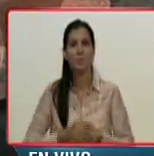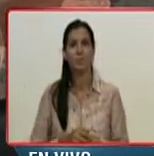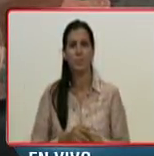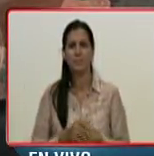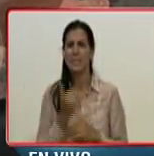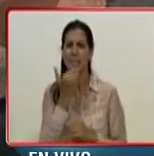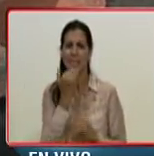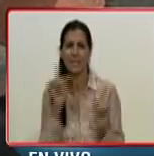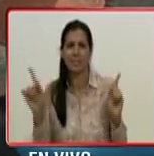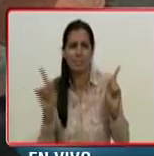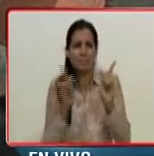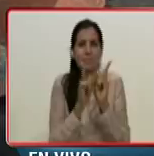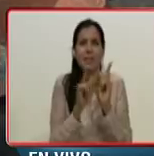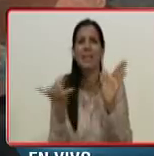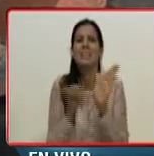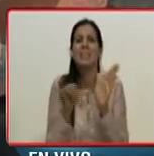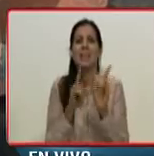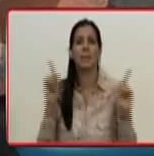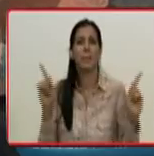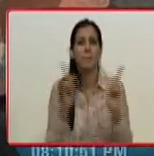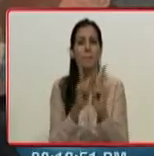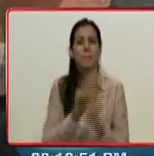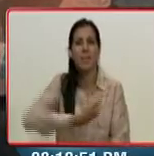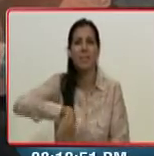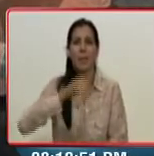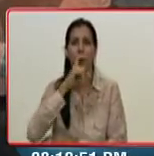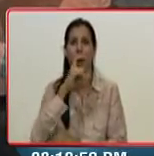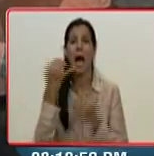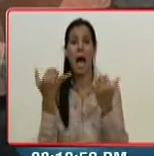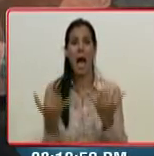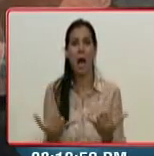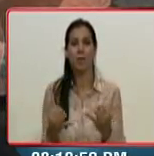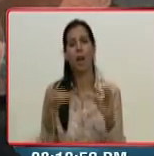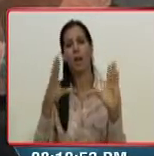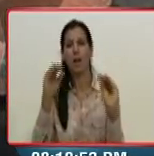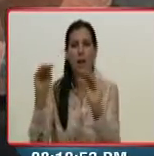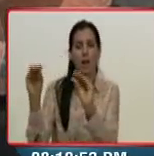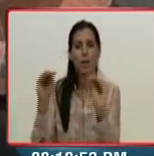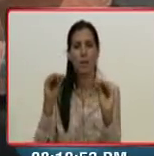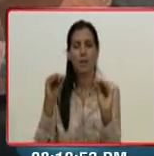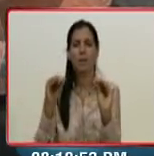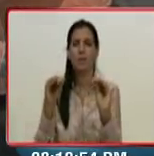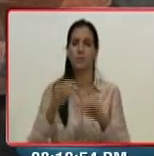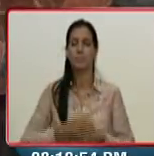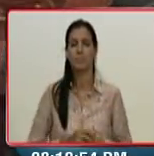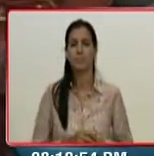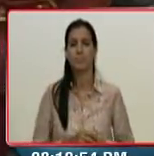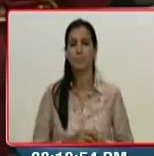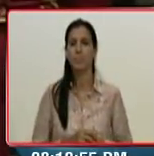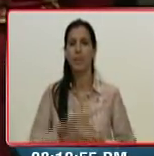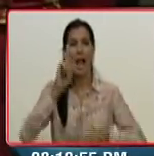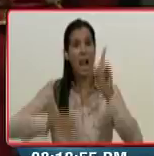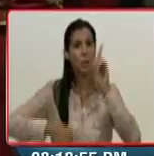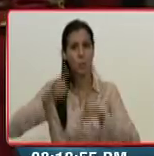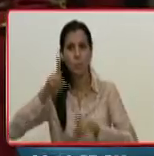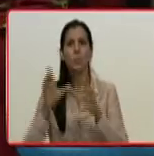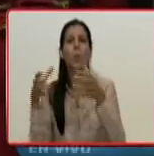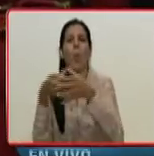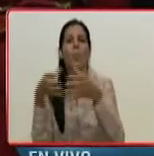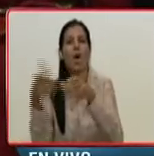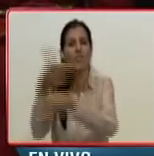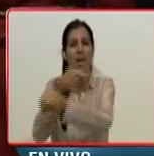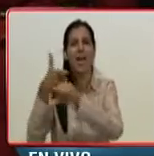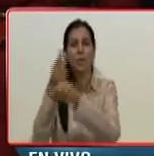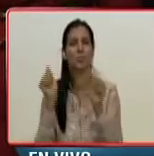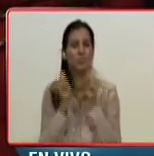del presidente de la República, quien a esta hora está conversando con parte de su equipo de gobierno que se encuentra